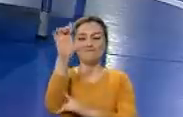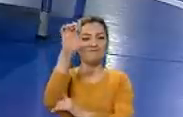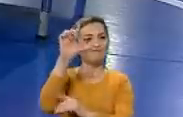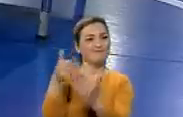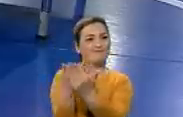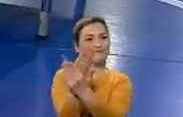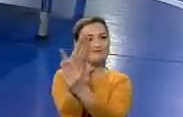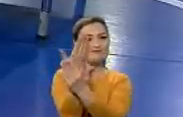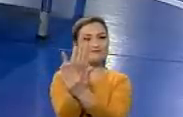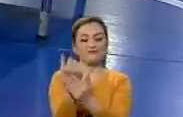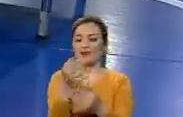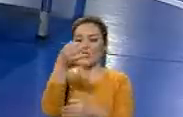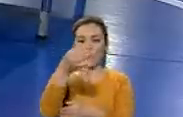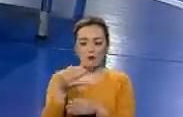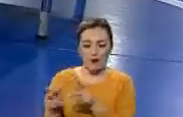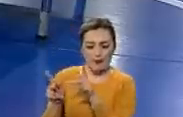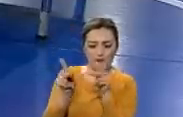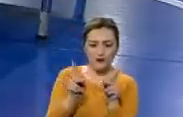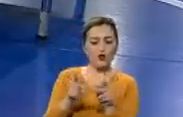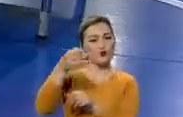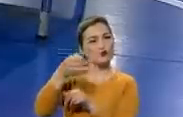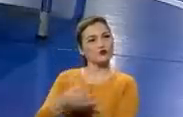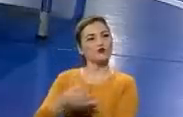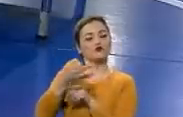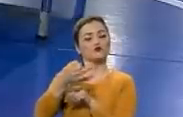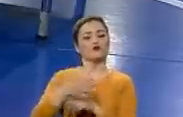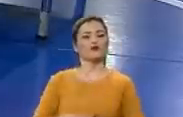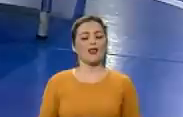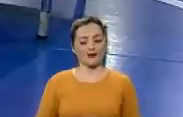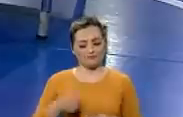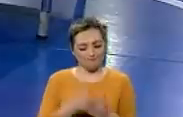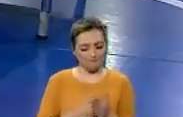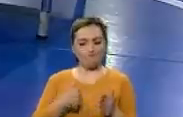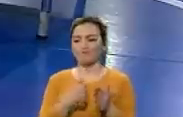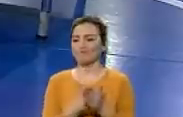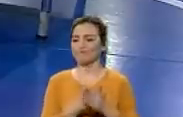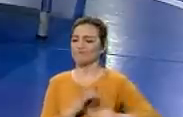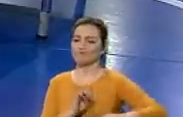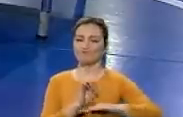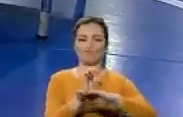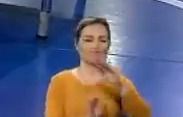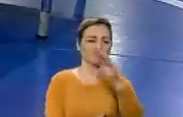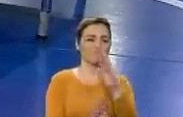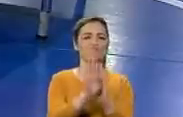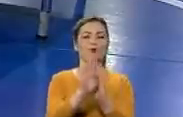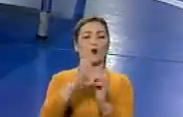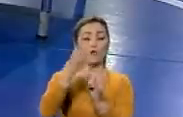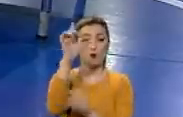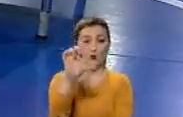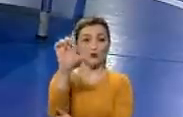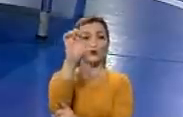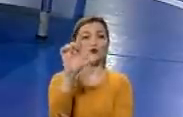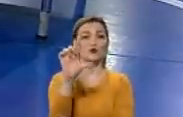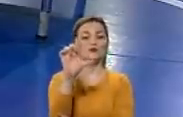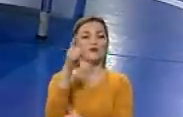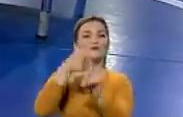lunes para poder cumplir con todo lo planificado y sobre todo para seguir sacando adelante este país. Prácticamente es el último lunes de este mes, del